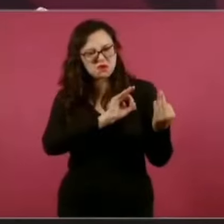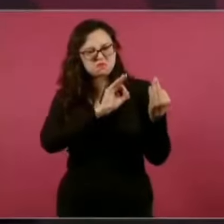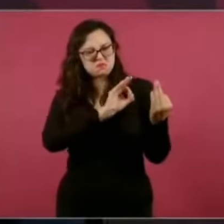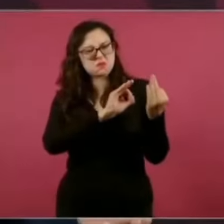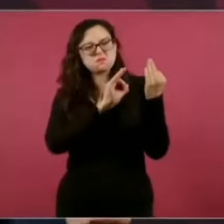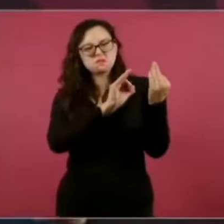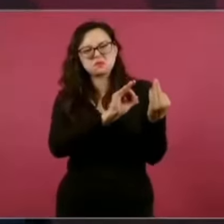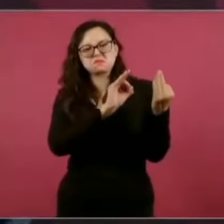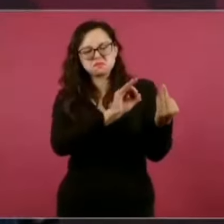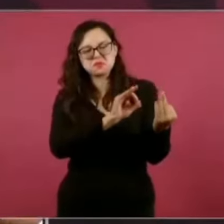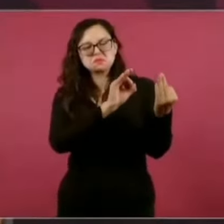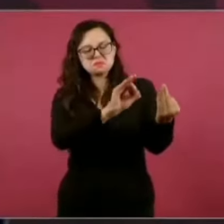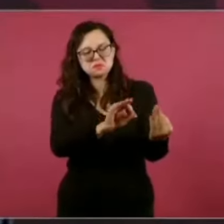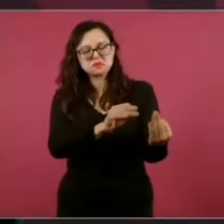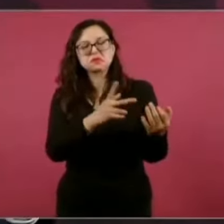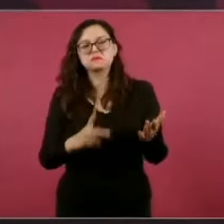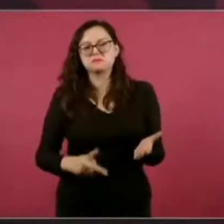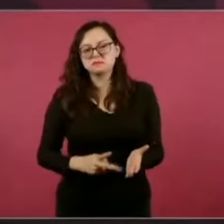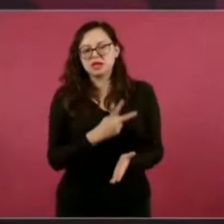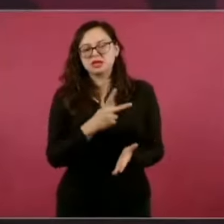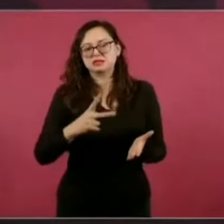pueblo